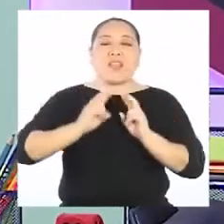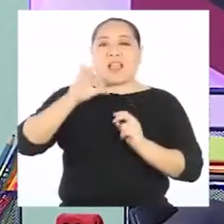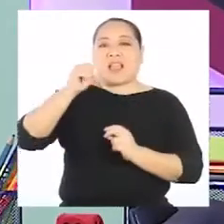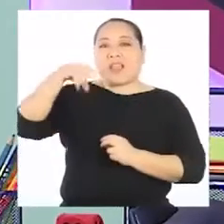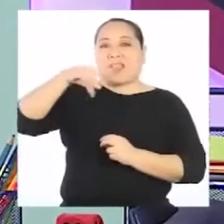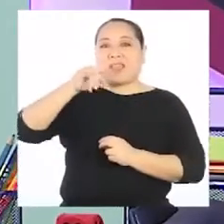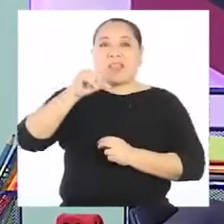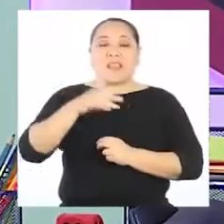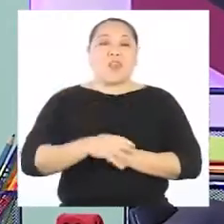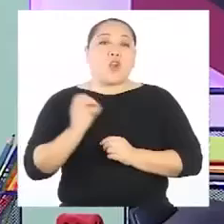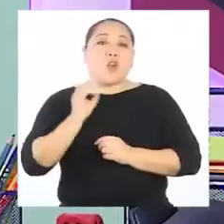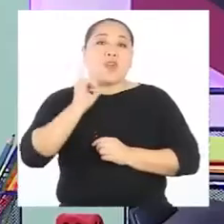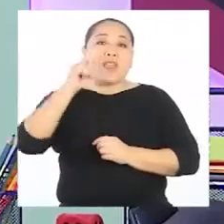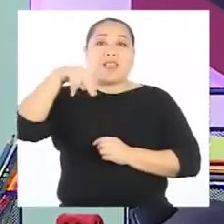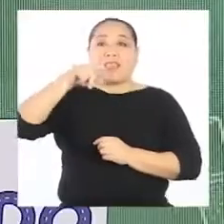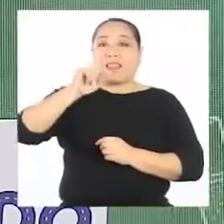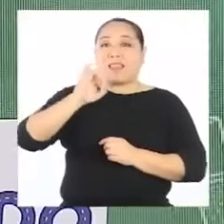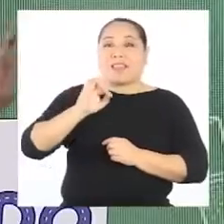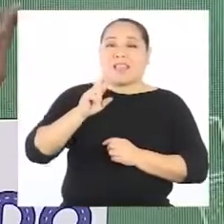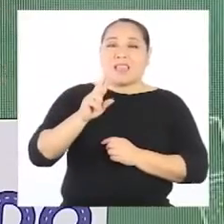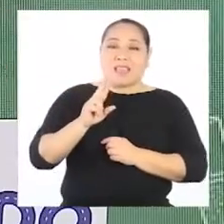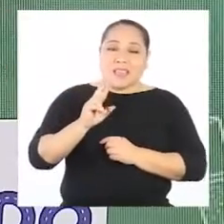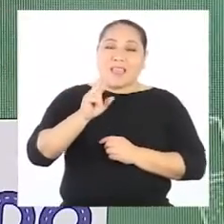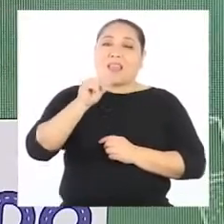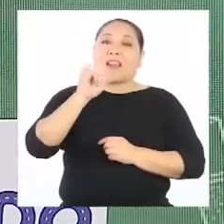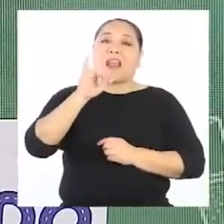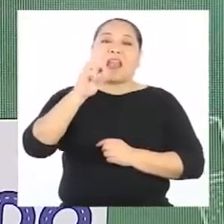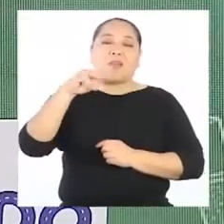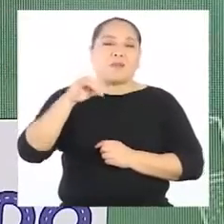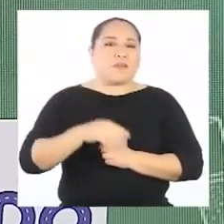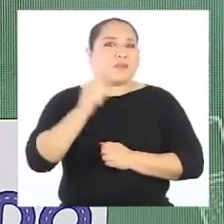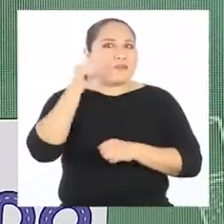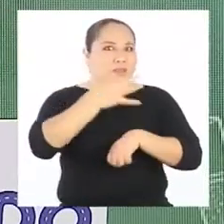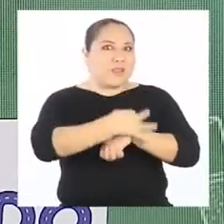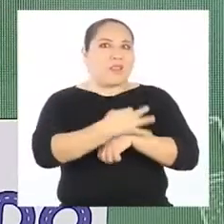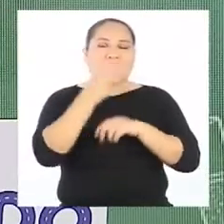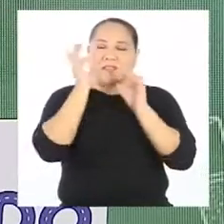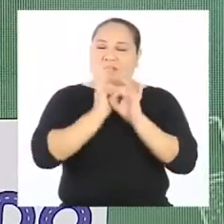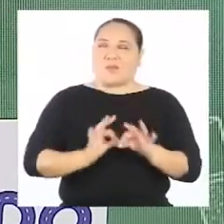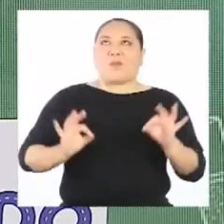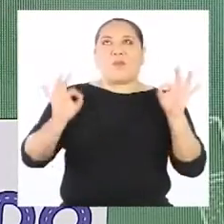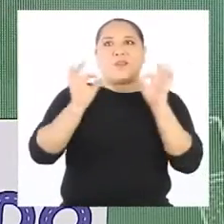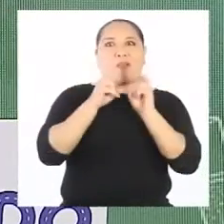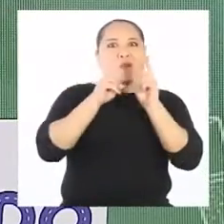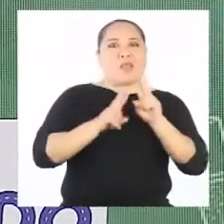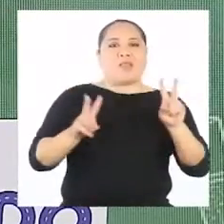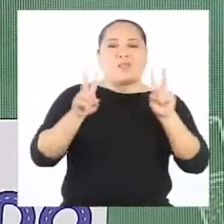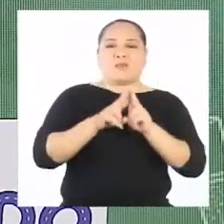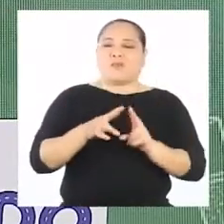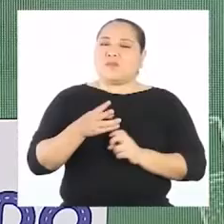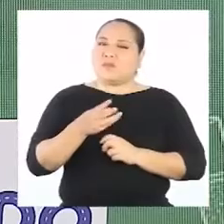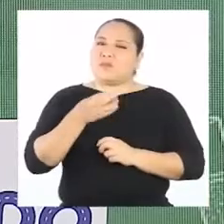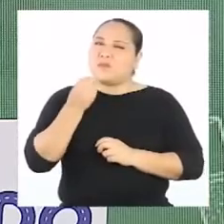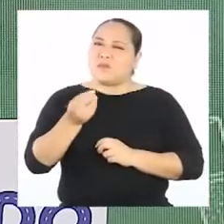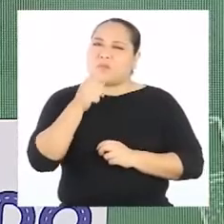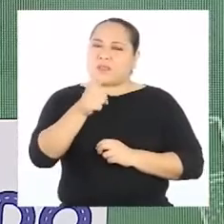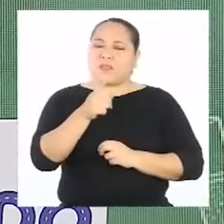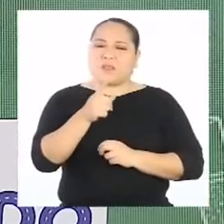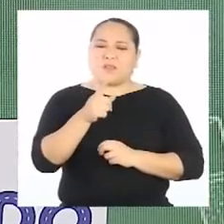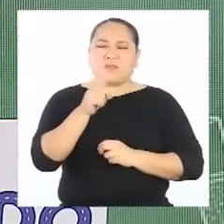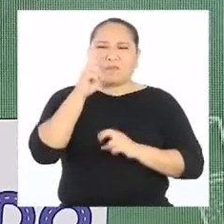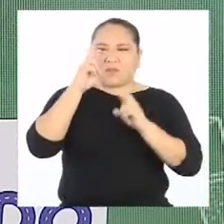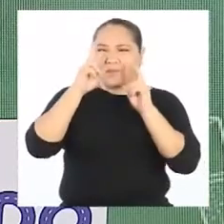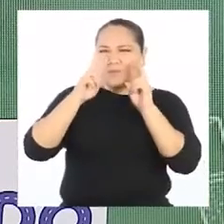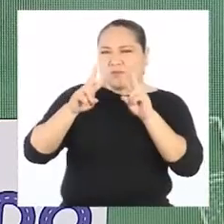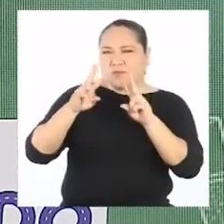de la Candelaria o el Inti Raymi. ¿Lo ve? Este reloj realmente es muy valioso. Pero, ¿por